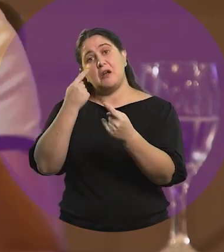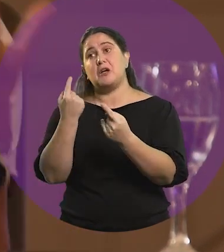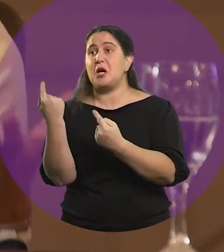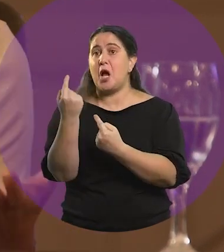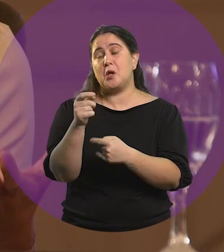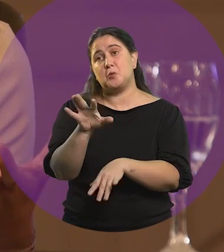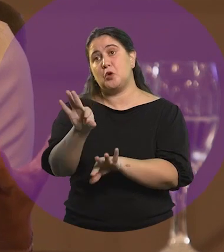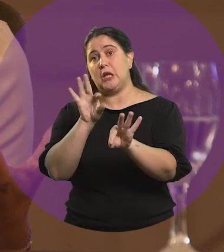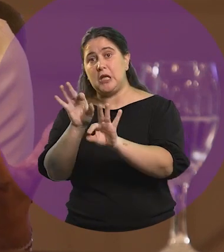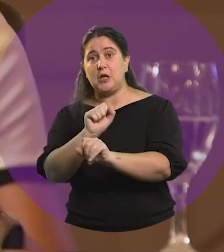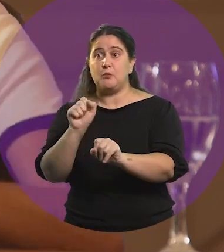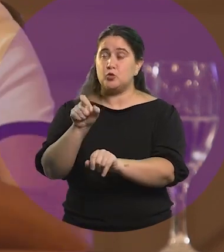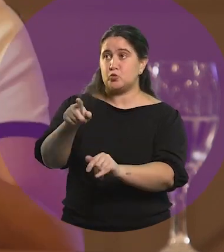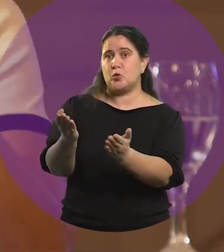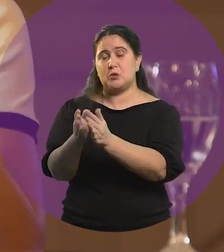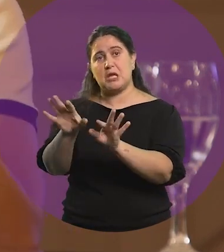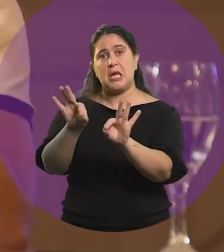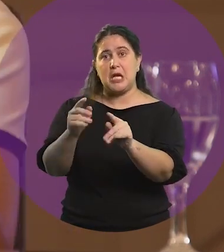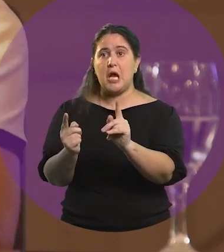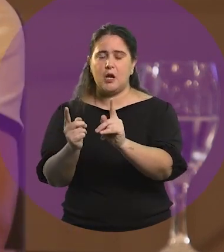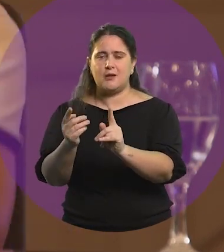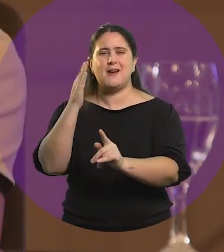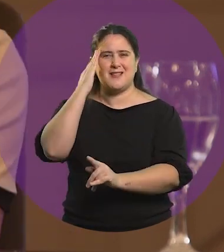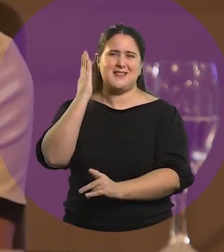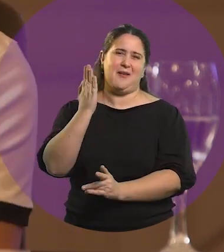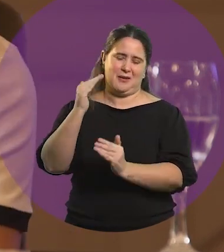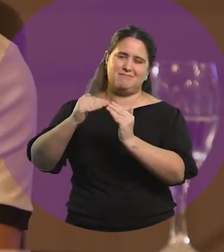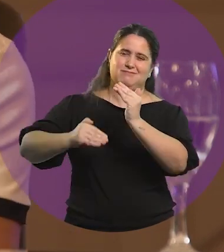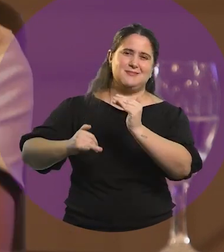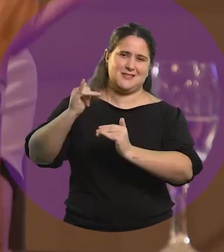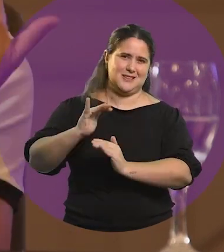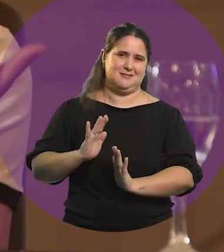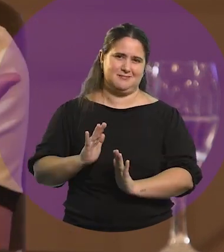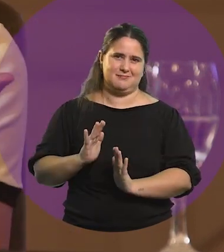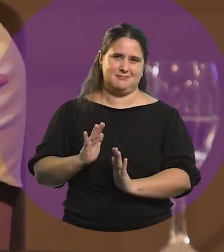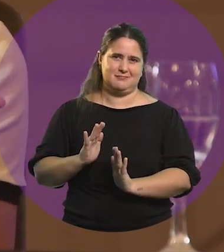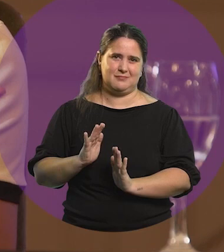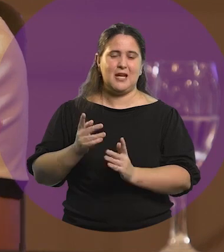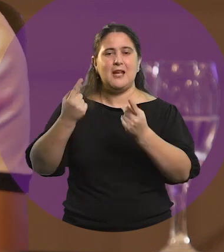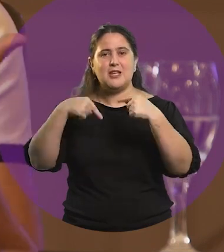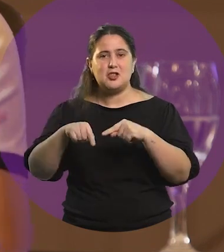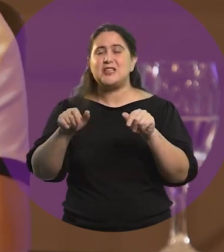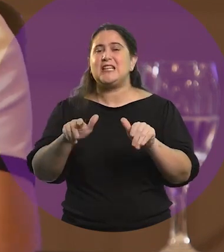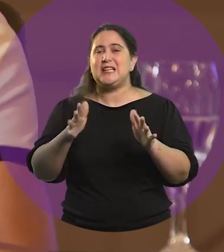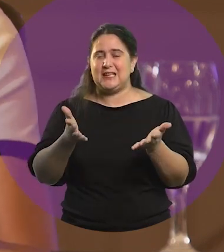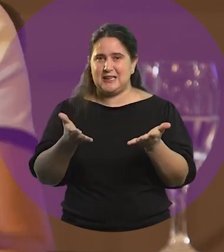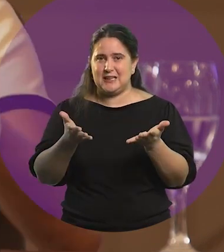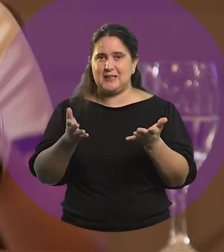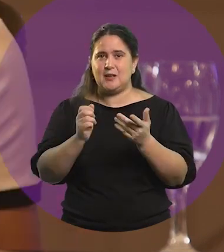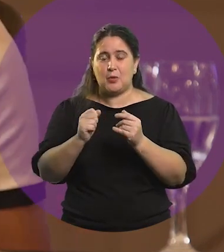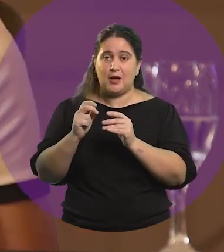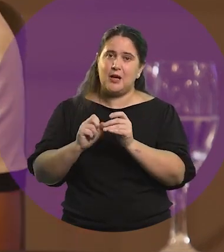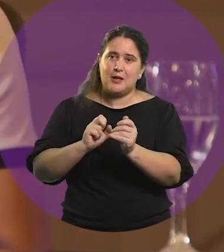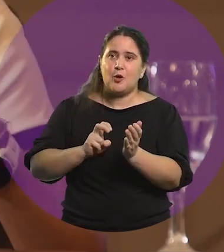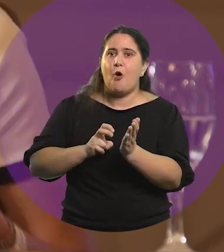los estudiantes se autoseleccionen, ya sabés que va a generar brecha en estas áreas. Entonces, ¿qué vamos a hacer con eso? ¿Nos